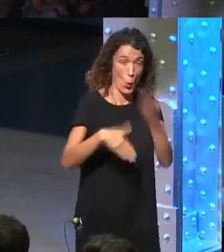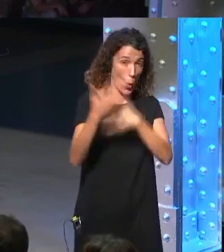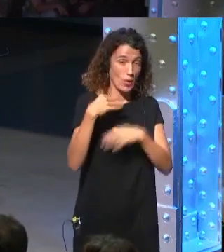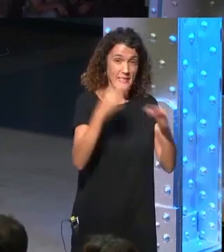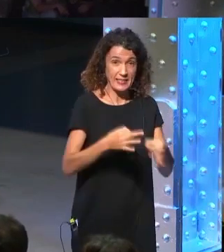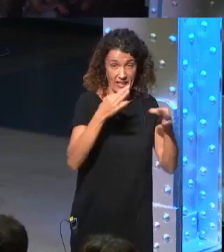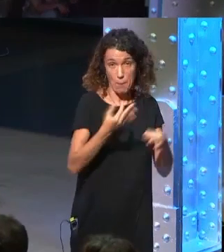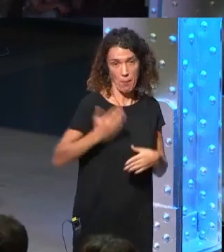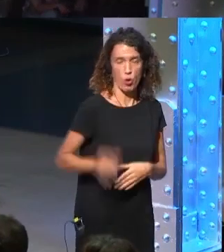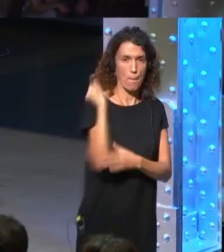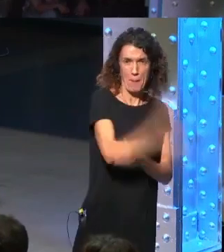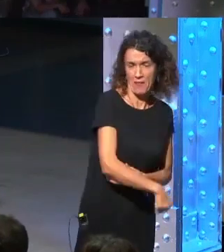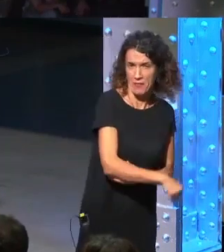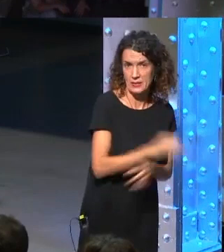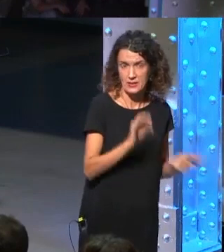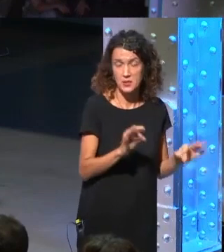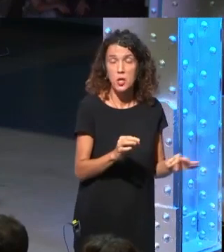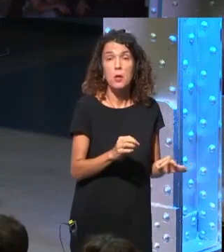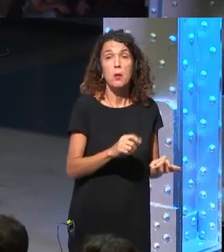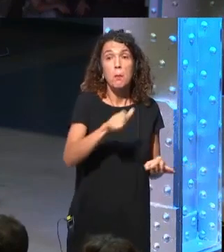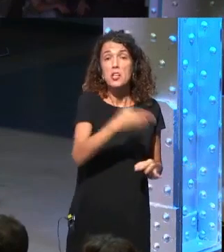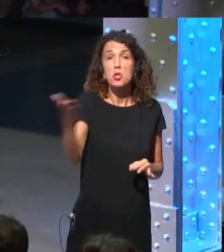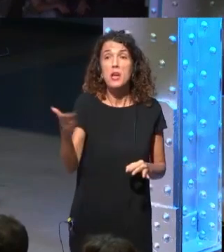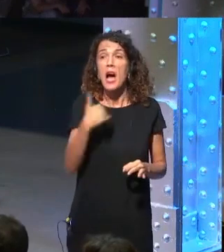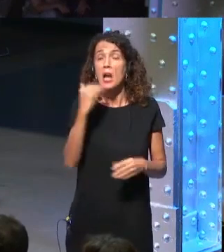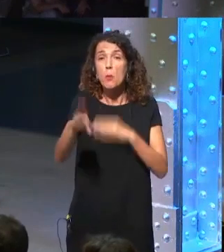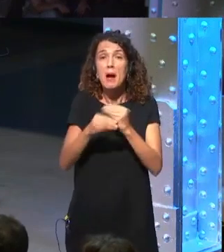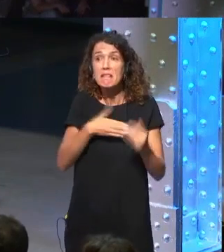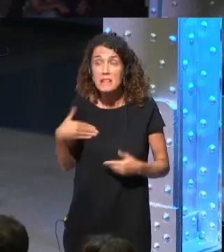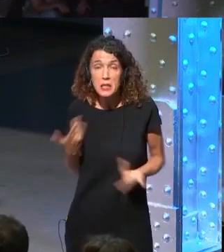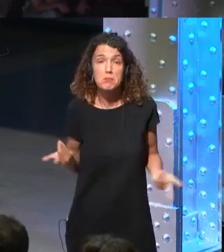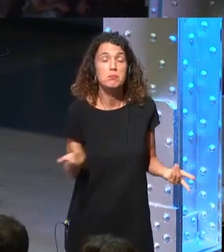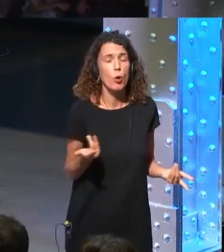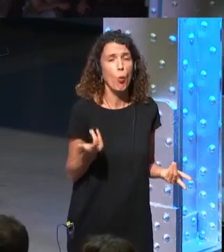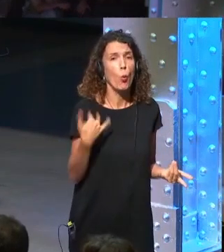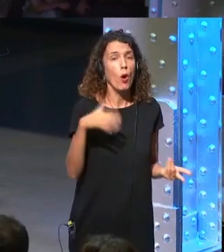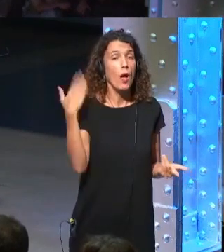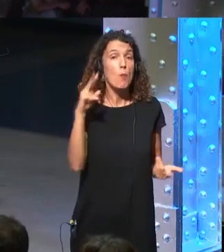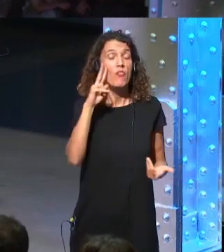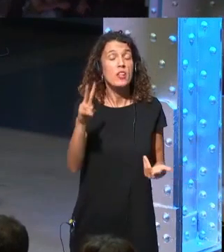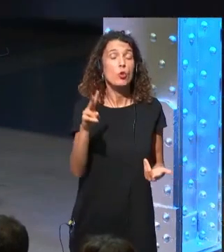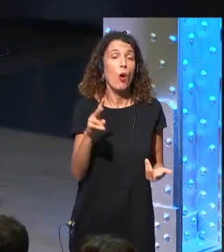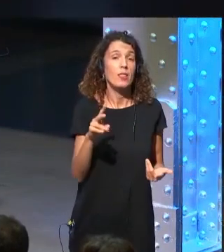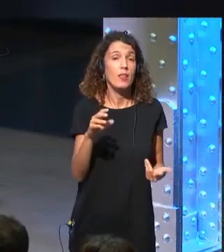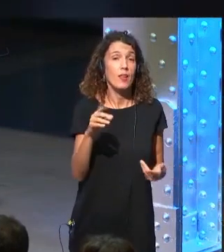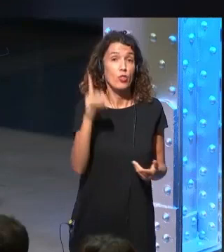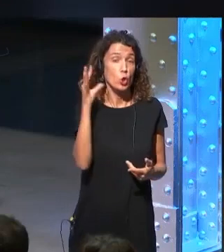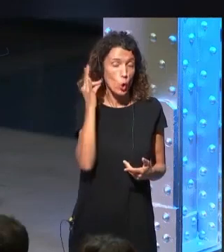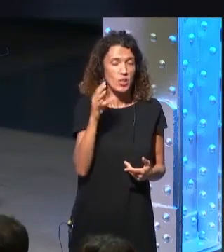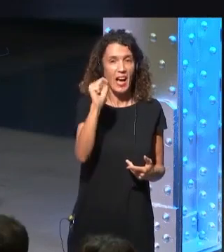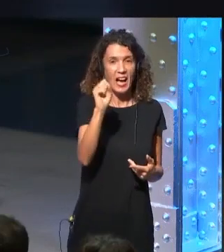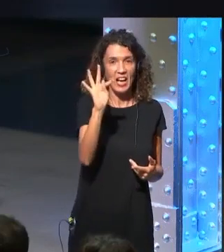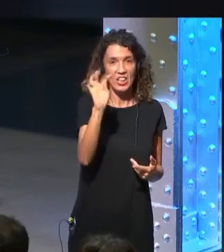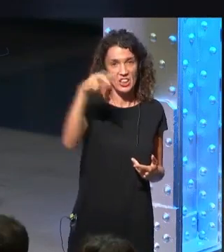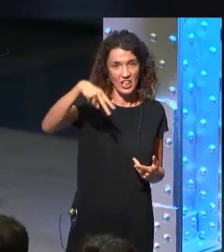no sé si alguien podría añadir algo más en este sentido, pero hemos visto, por ejemplo, muy brevemente a la diosa Atena. Recuerdo